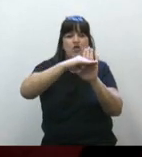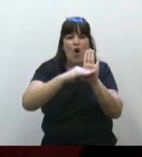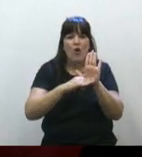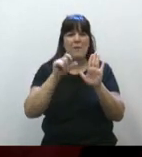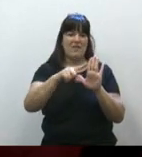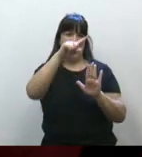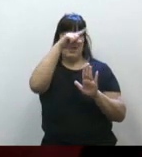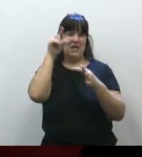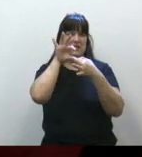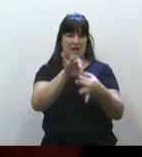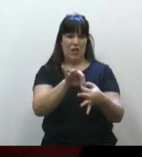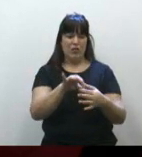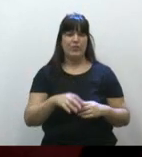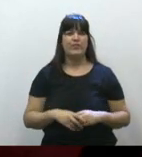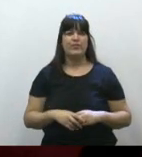presidenta